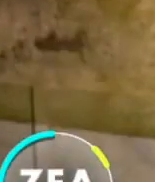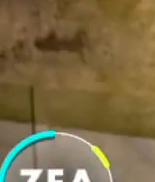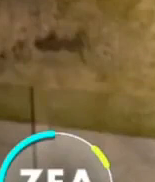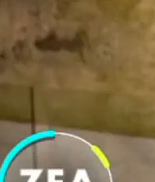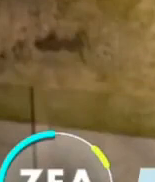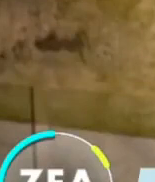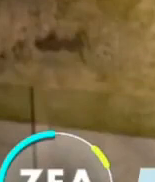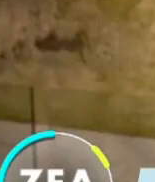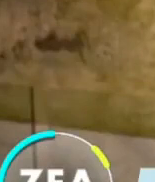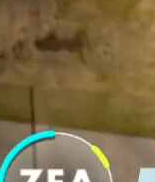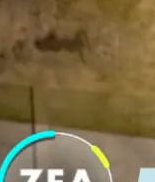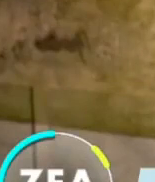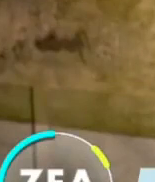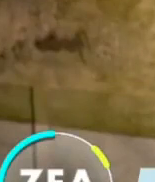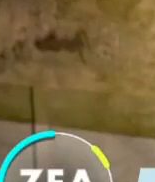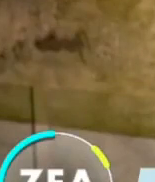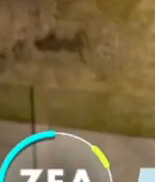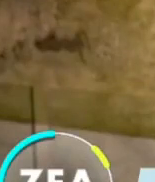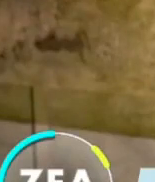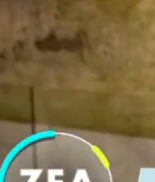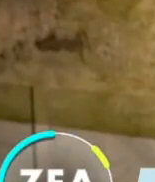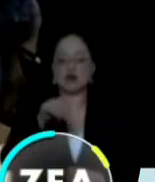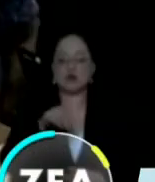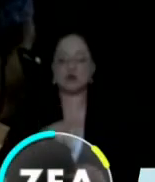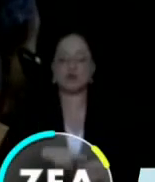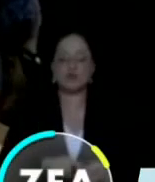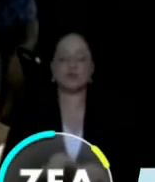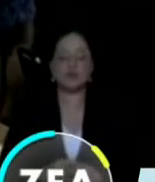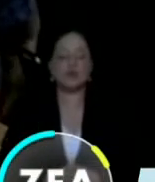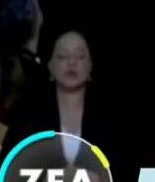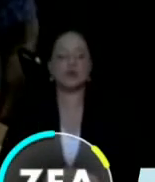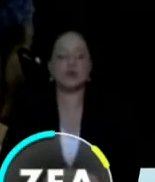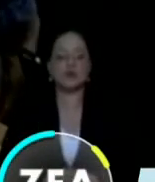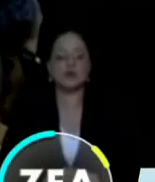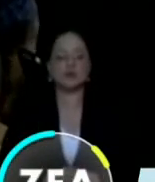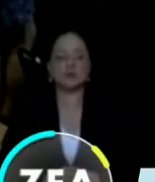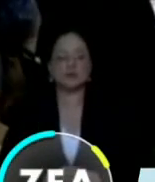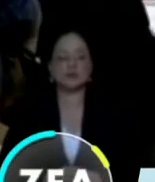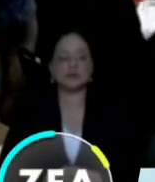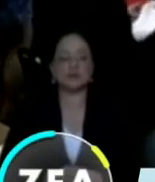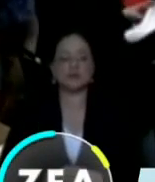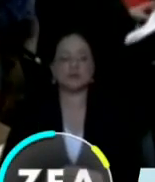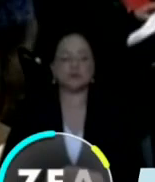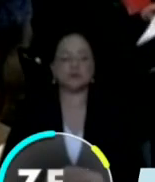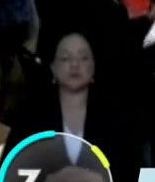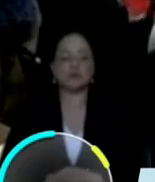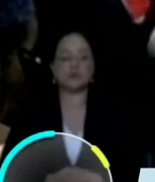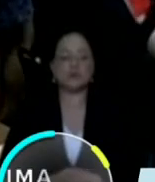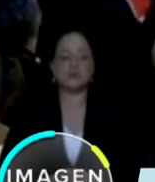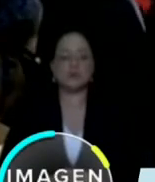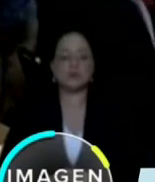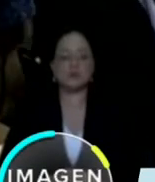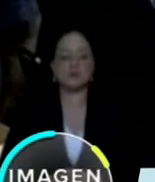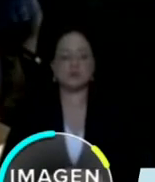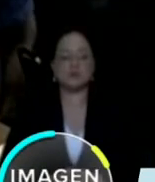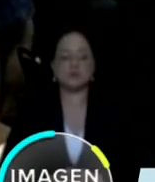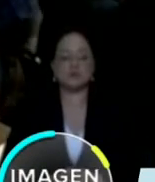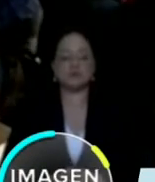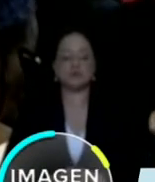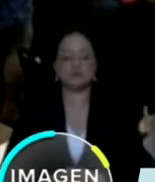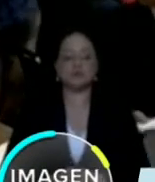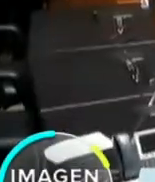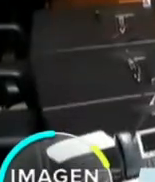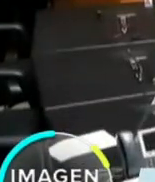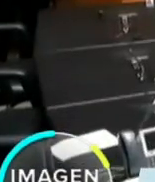en la oposición el coordinador de los senadores de morena Ricardo Monreal aseguró que todos los coordinadores de los partidos habían sido notificados